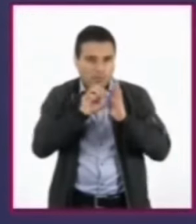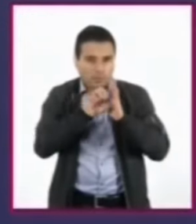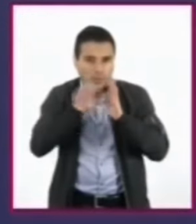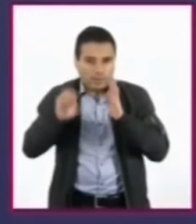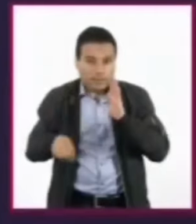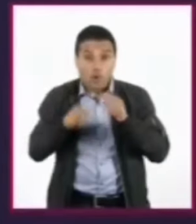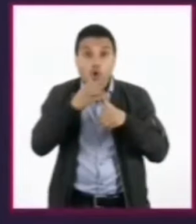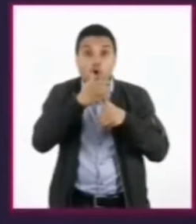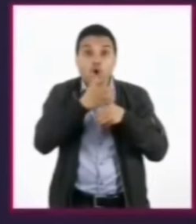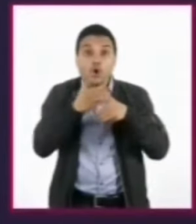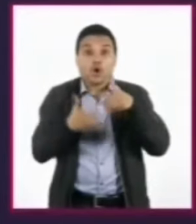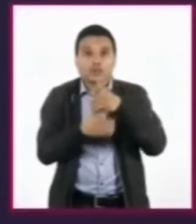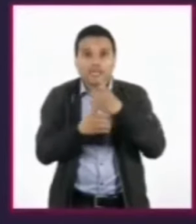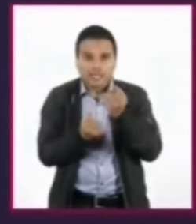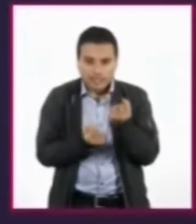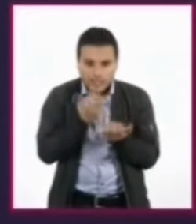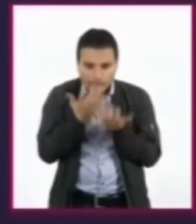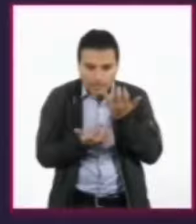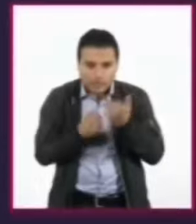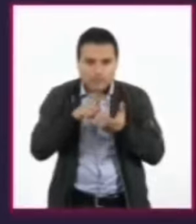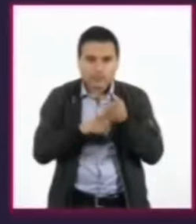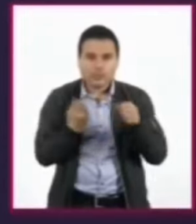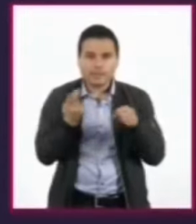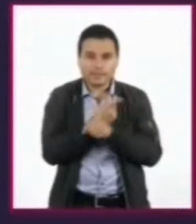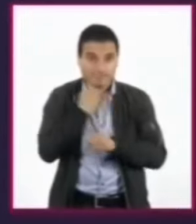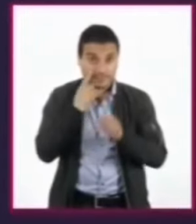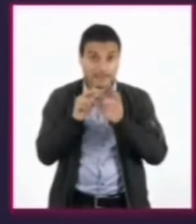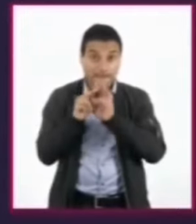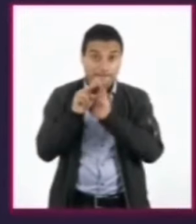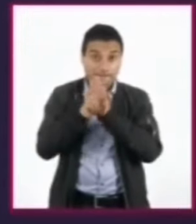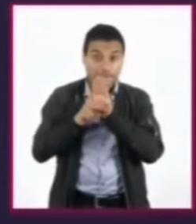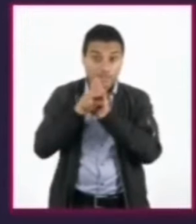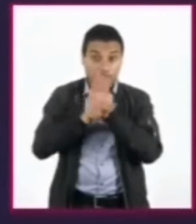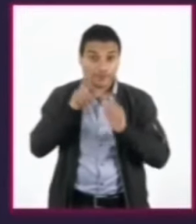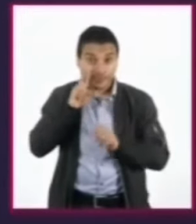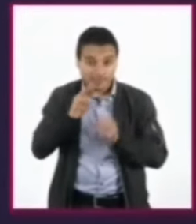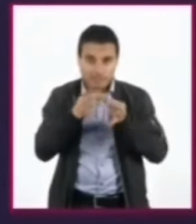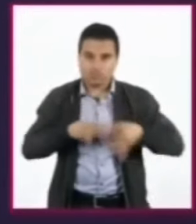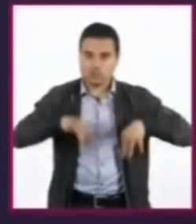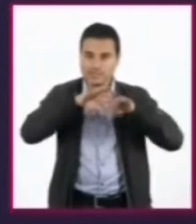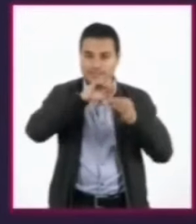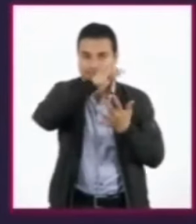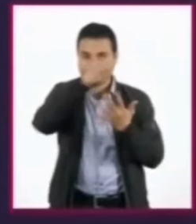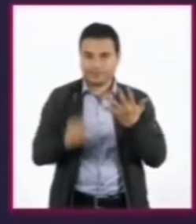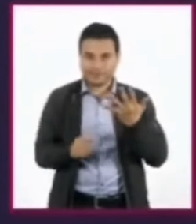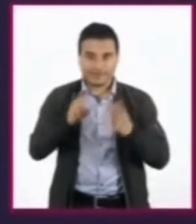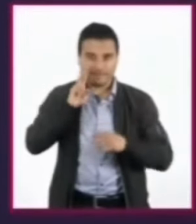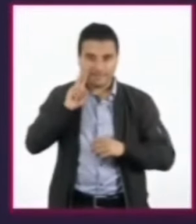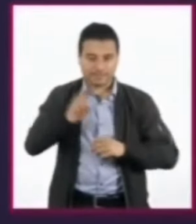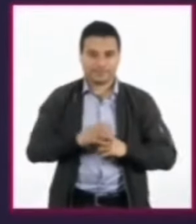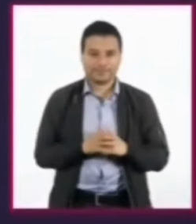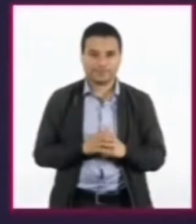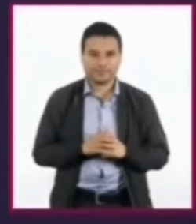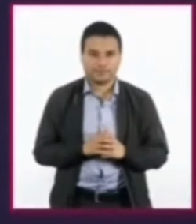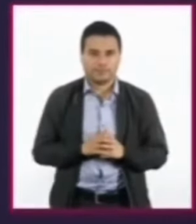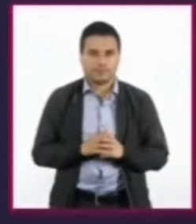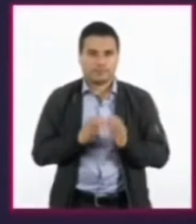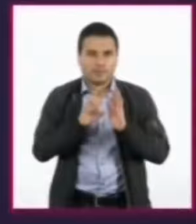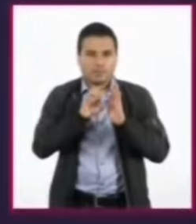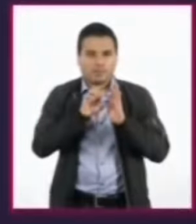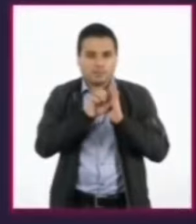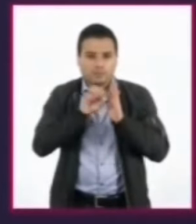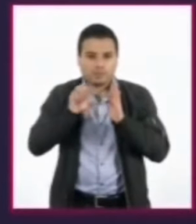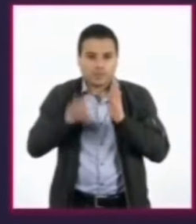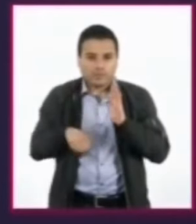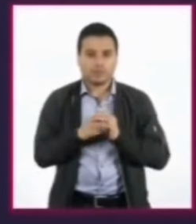quema? Observen el siguiente video e identifiquen las ideas relevantes. Por ejemplo, ¿qué explicación se propone